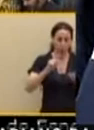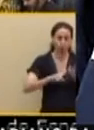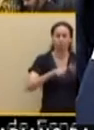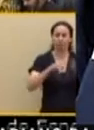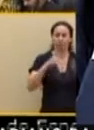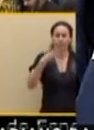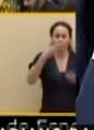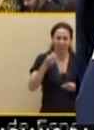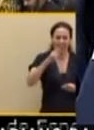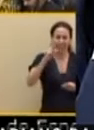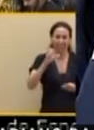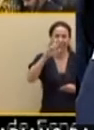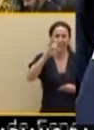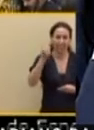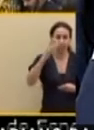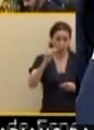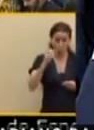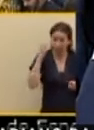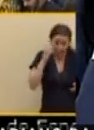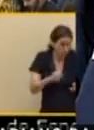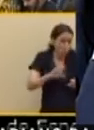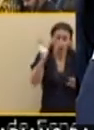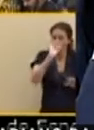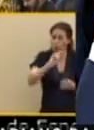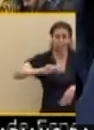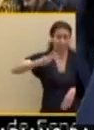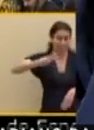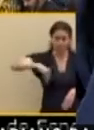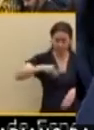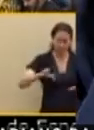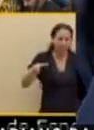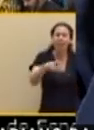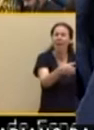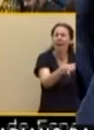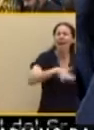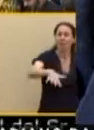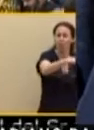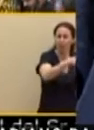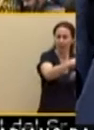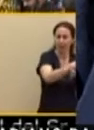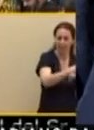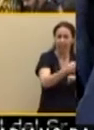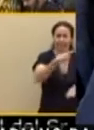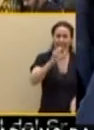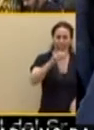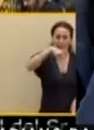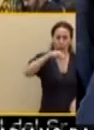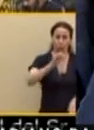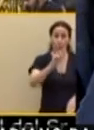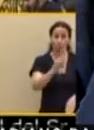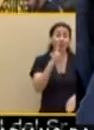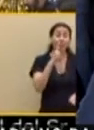que propiciaron que volver a gobernar o partido popular lo pero ahí hay digamos una